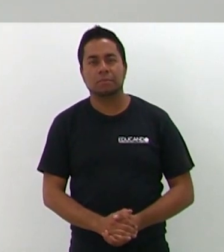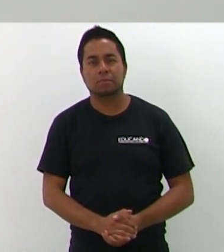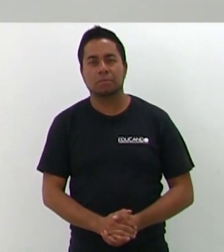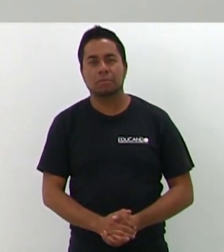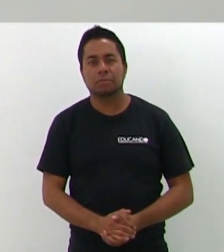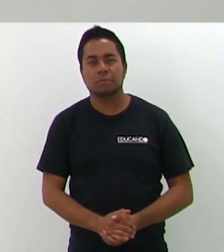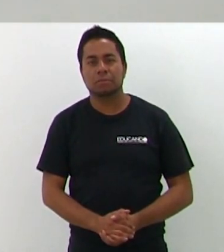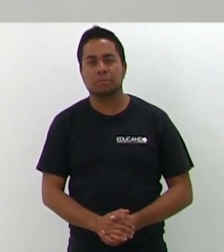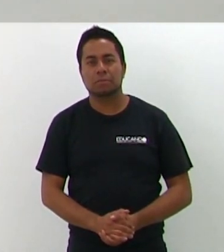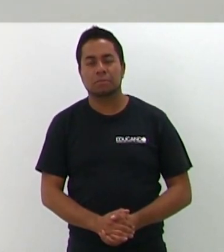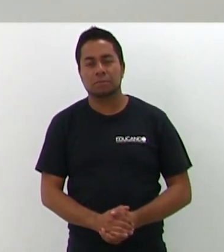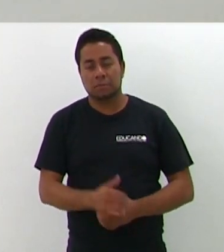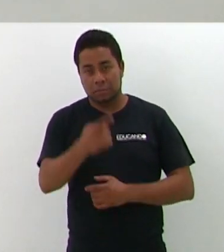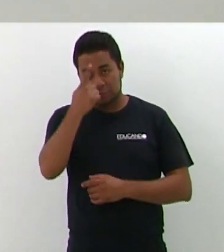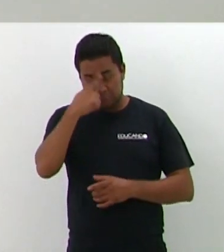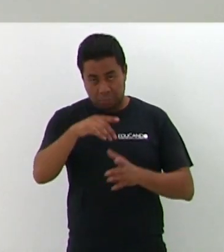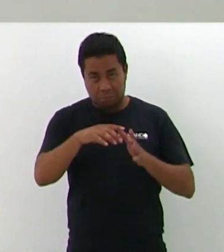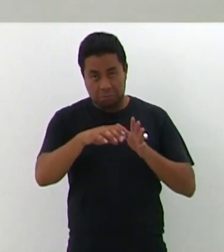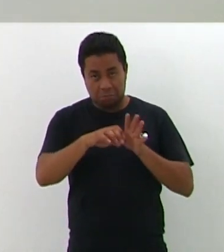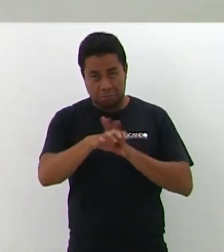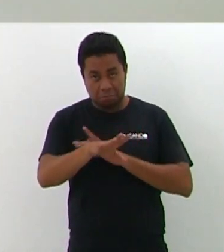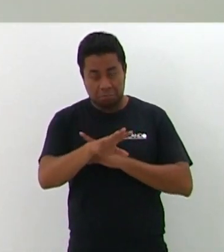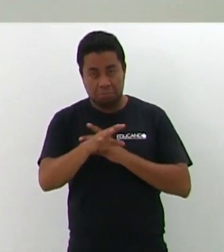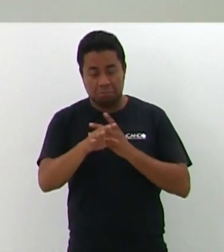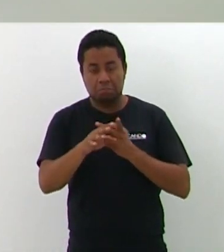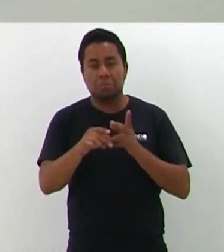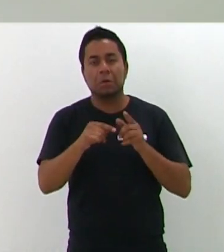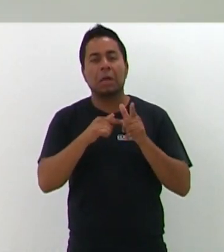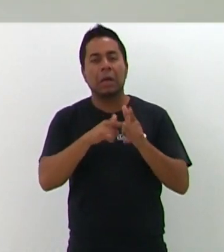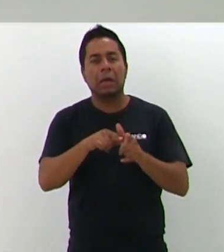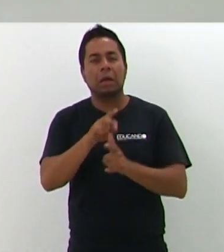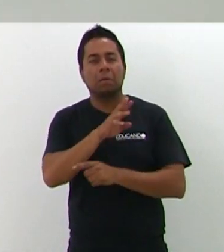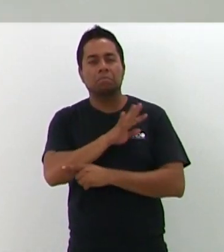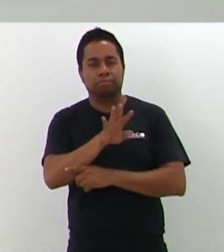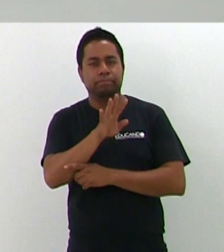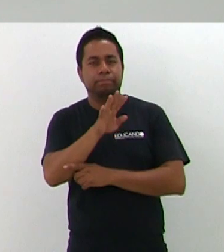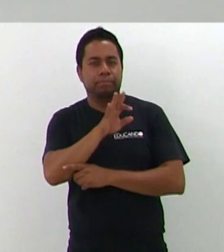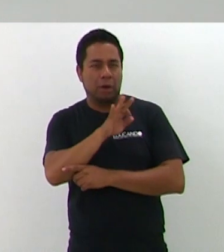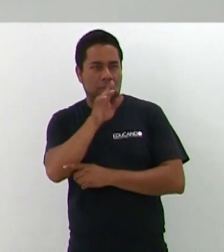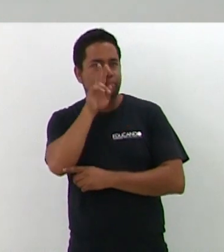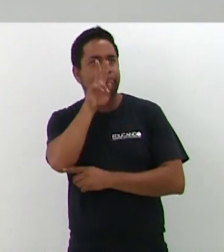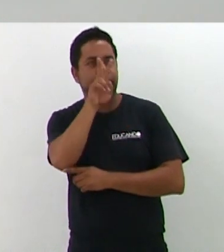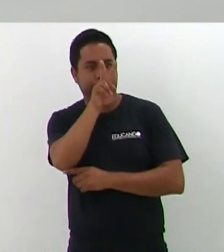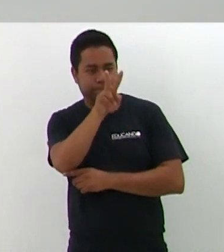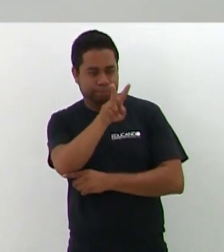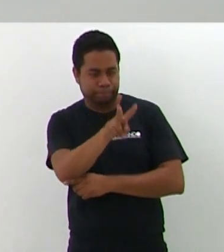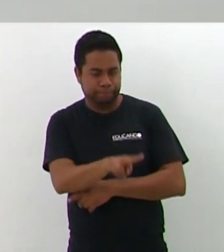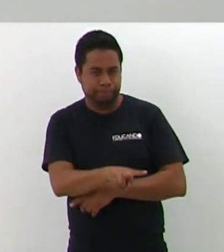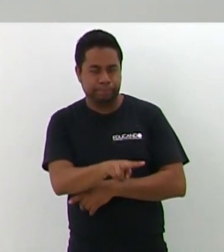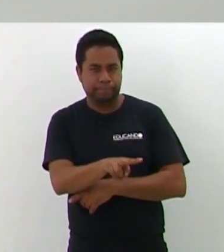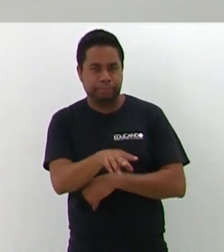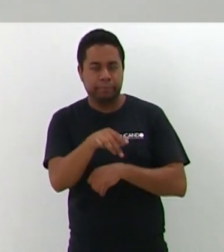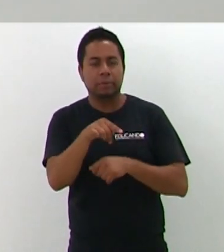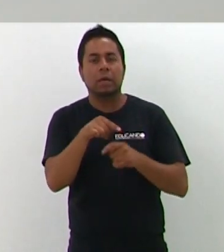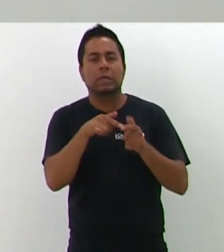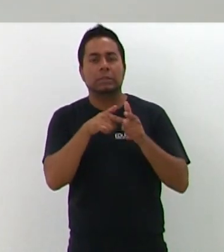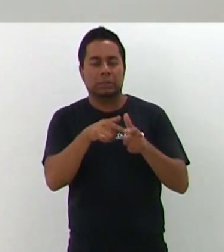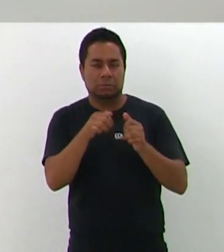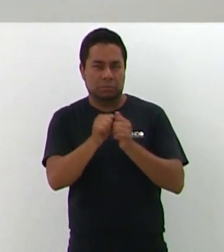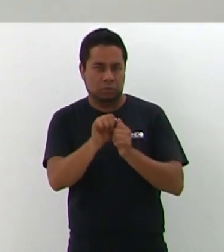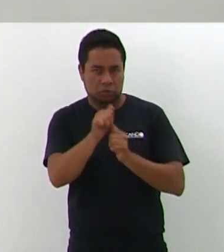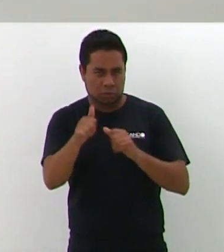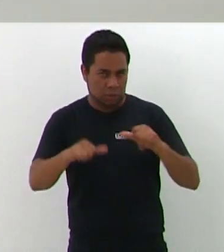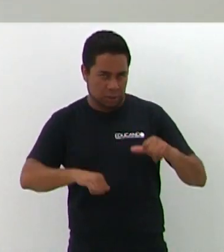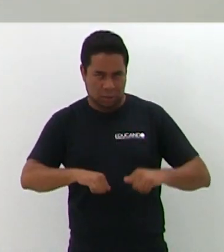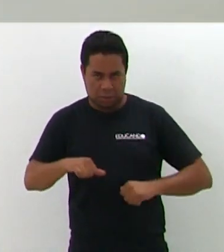para que los puedas seguir observando mientras terminamos con nuestra siguiente actividad.